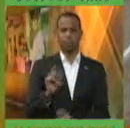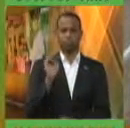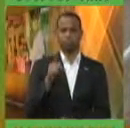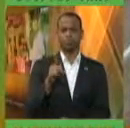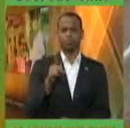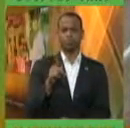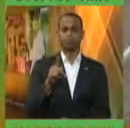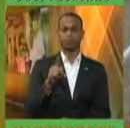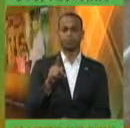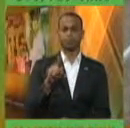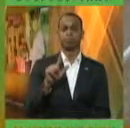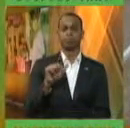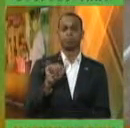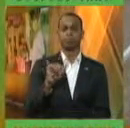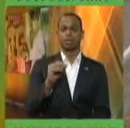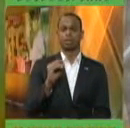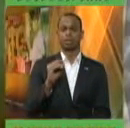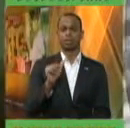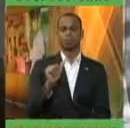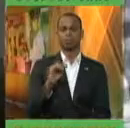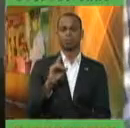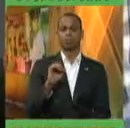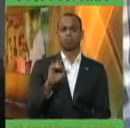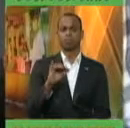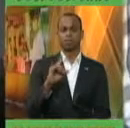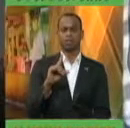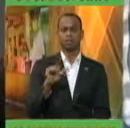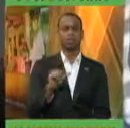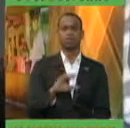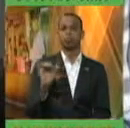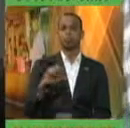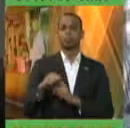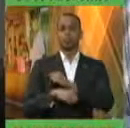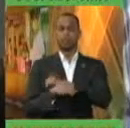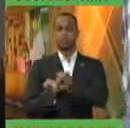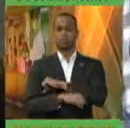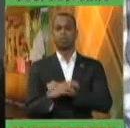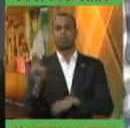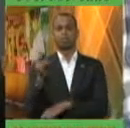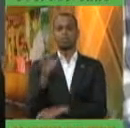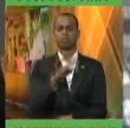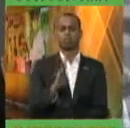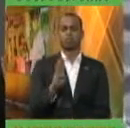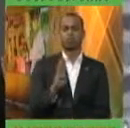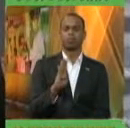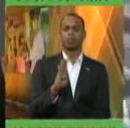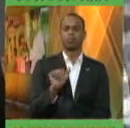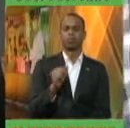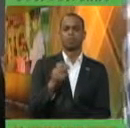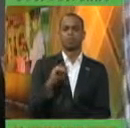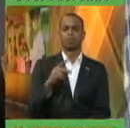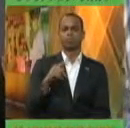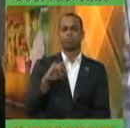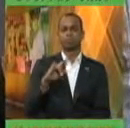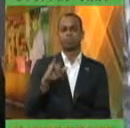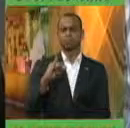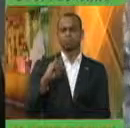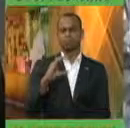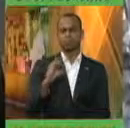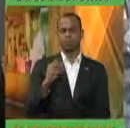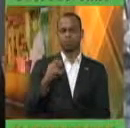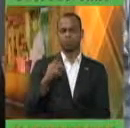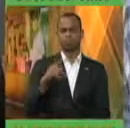playa dorada que son proyectar estábamos está en la parte de samaná con todos los hoteles bahía príncipe está la parte